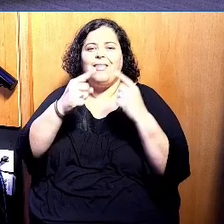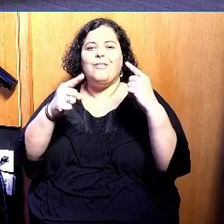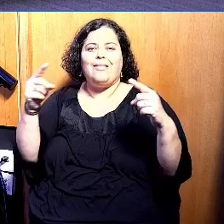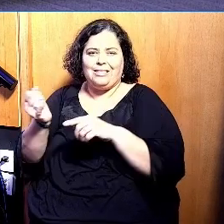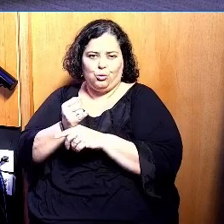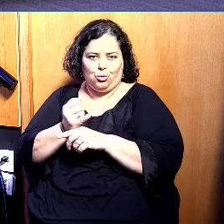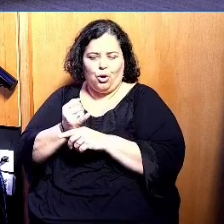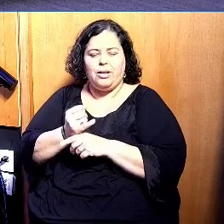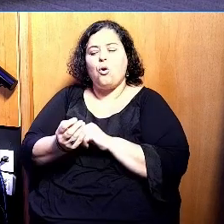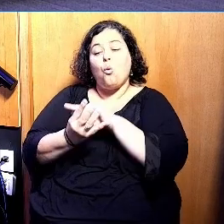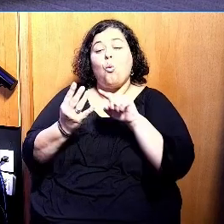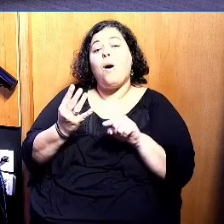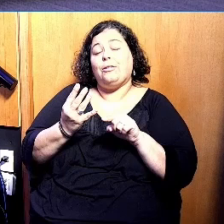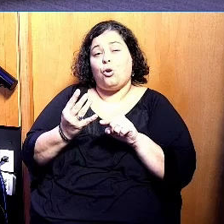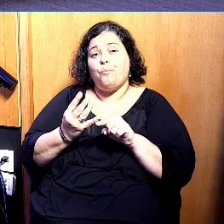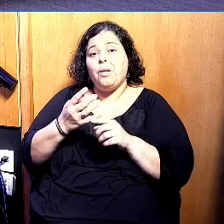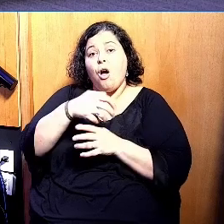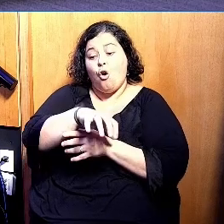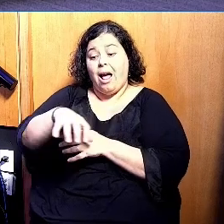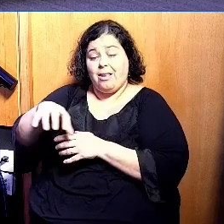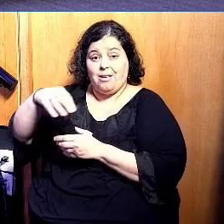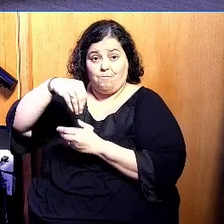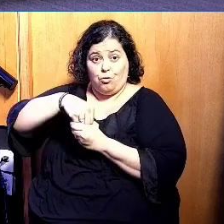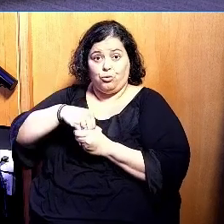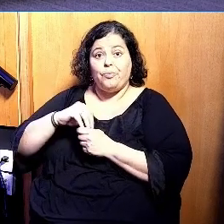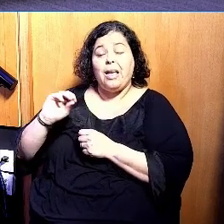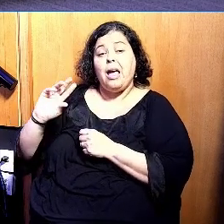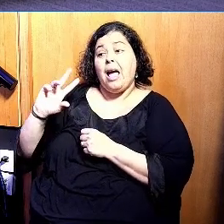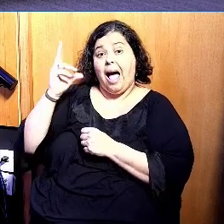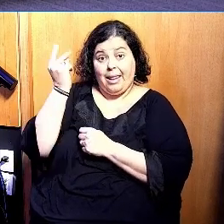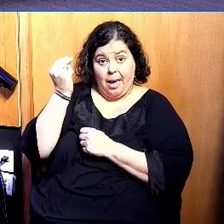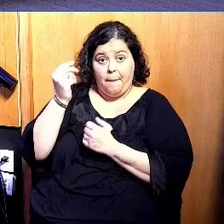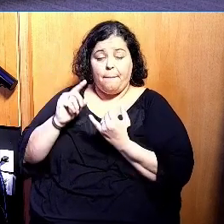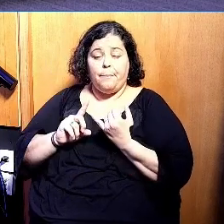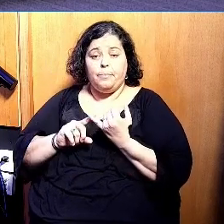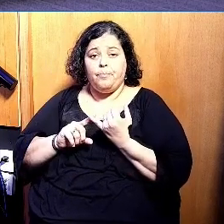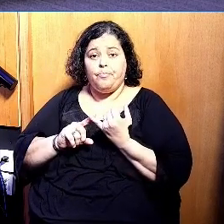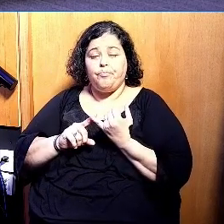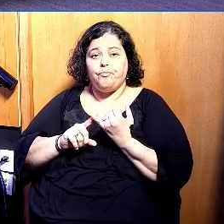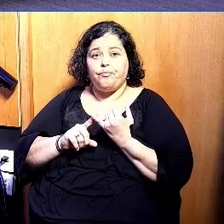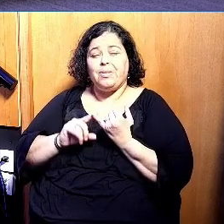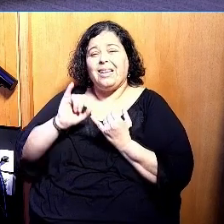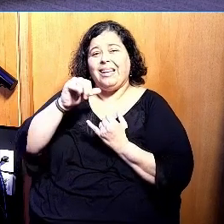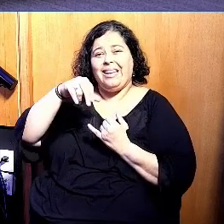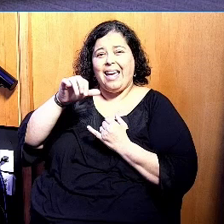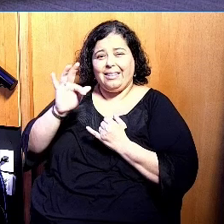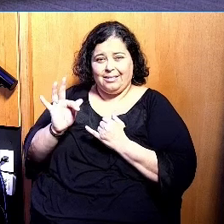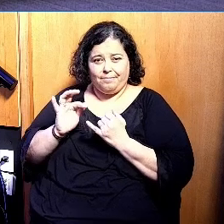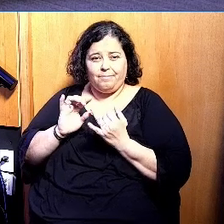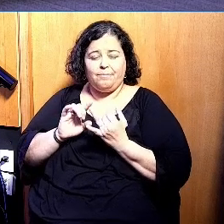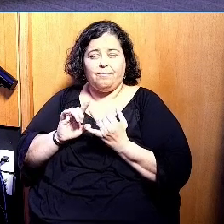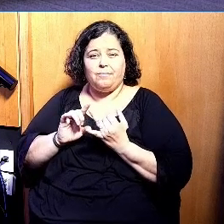con 4 de los organismos que están en el ecosistema educativo, que es la Administración Nacional de Educación Pública, el INED, que es el Instituto Nacional